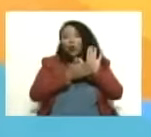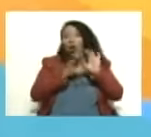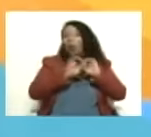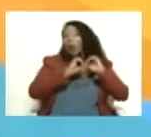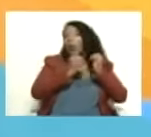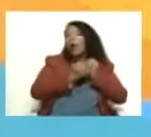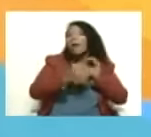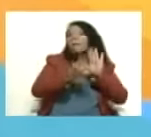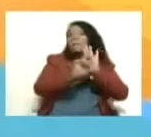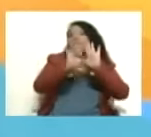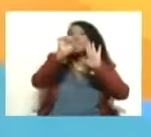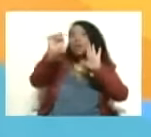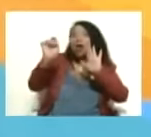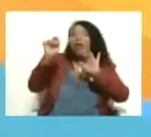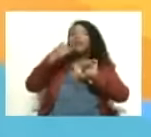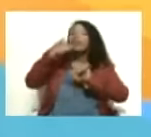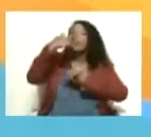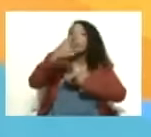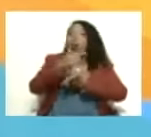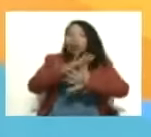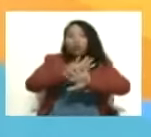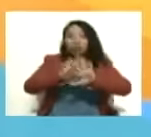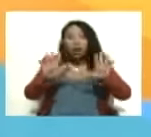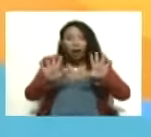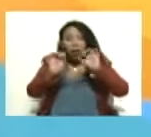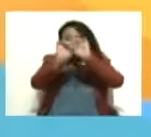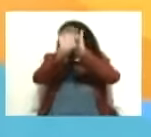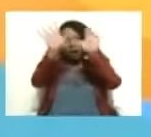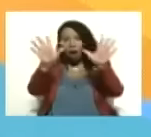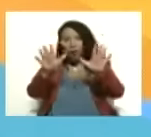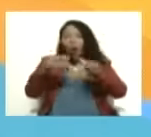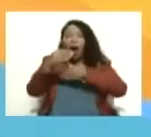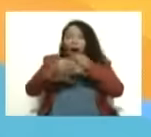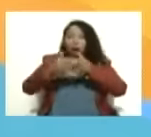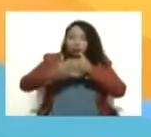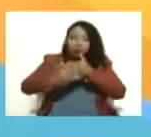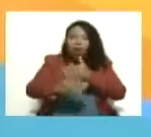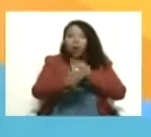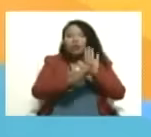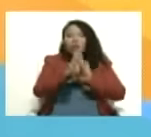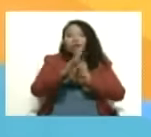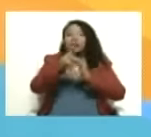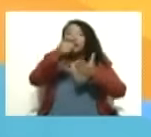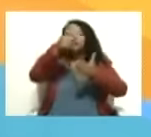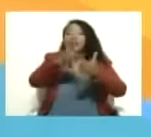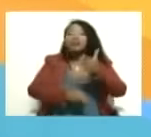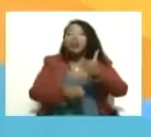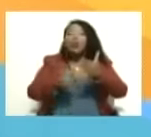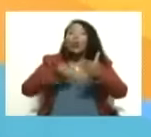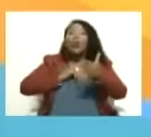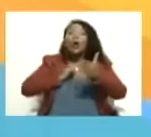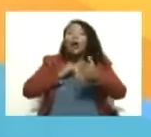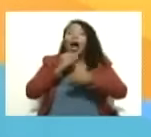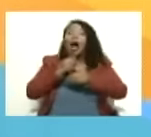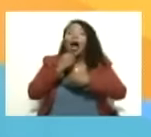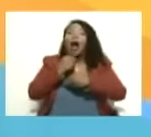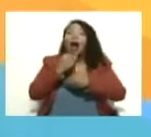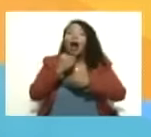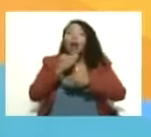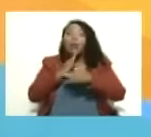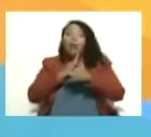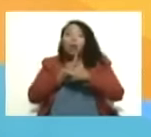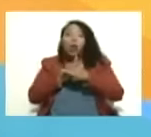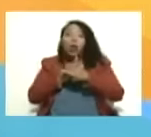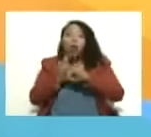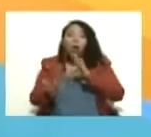constitucional dictaminó declaró procedente la acción de Amparo y prohibió cualquier acción lesiva contra